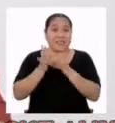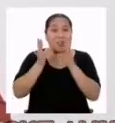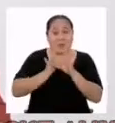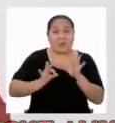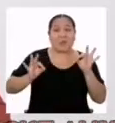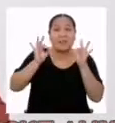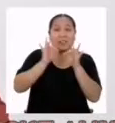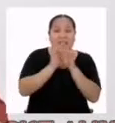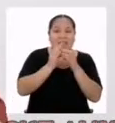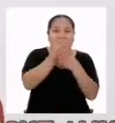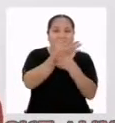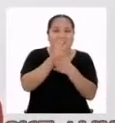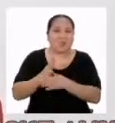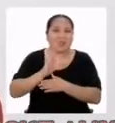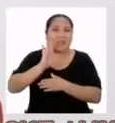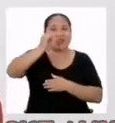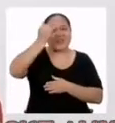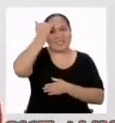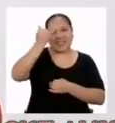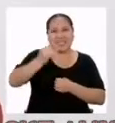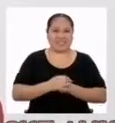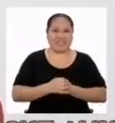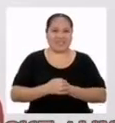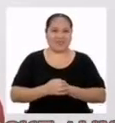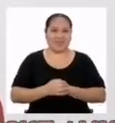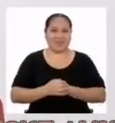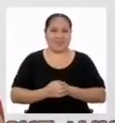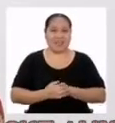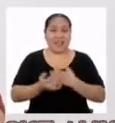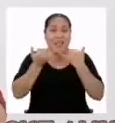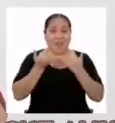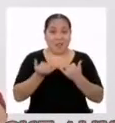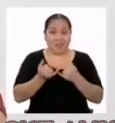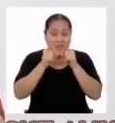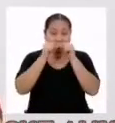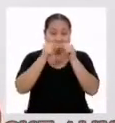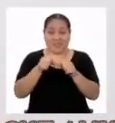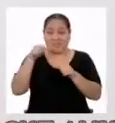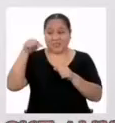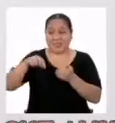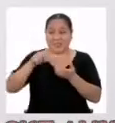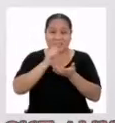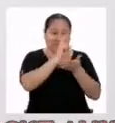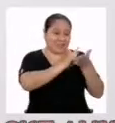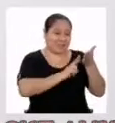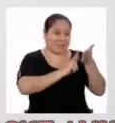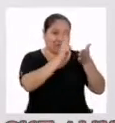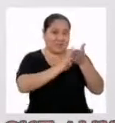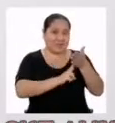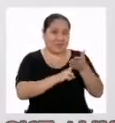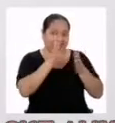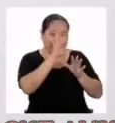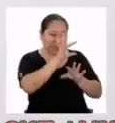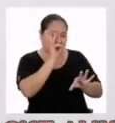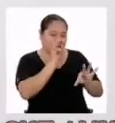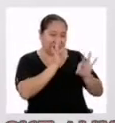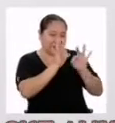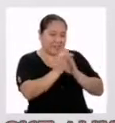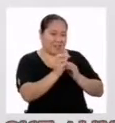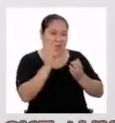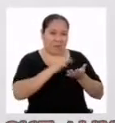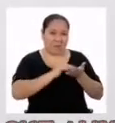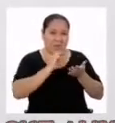es compartir sus ideas. Ahora, sigamos con el texto e identifiquemos